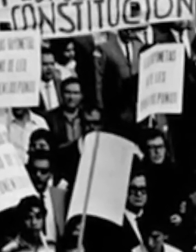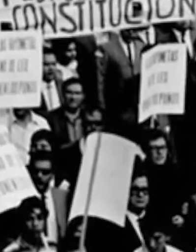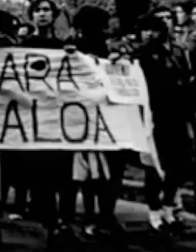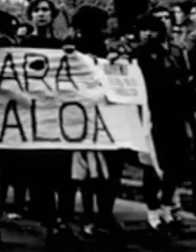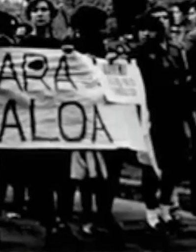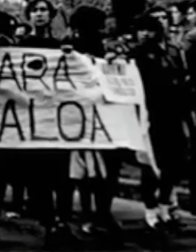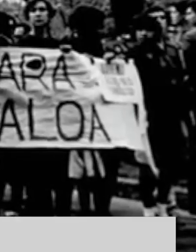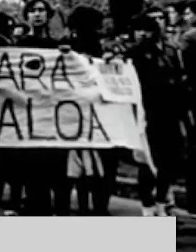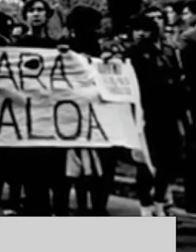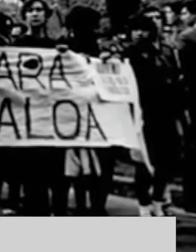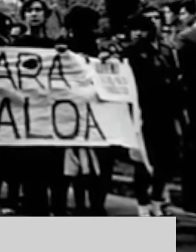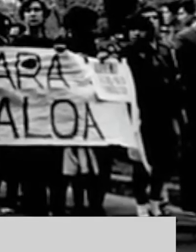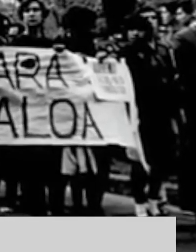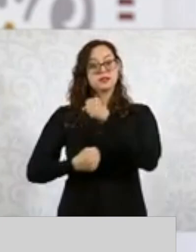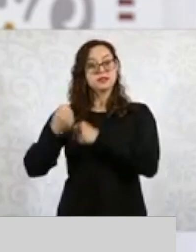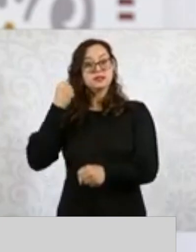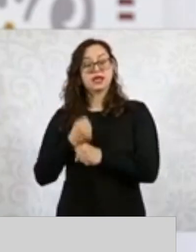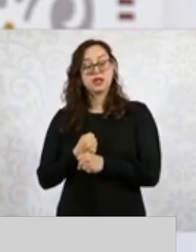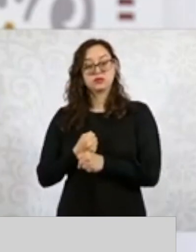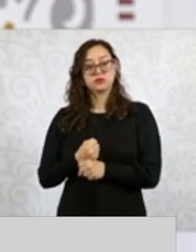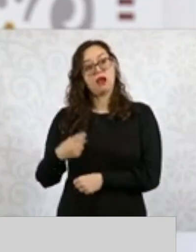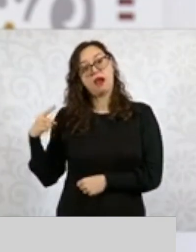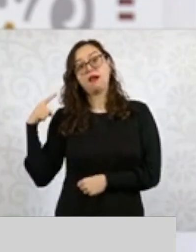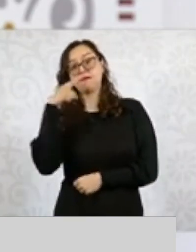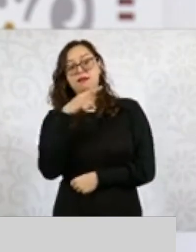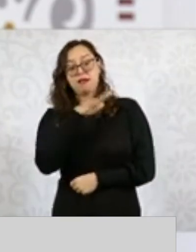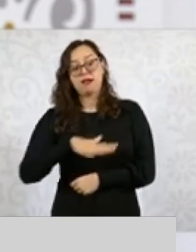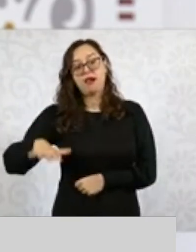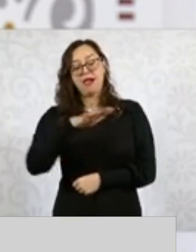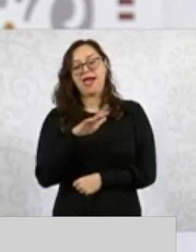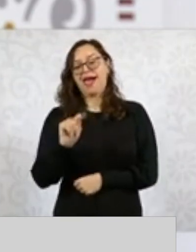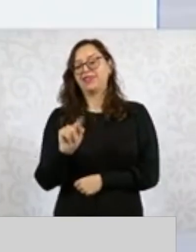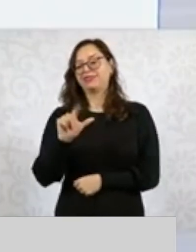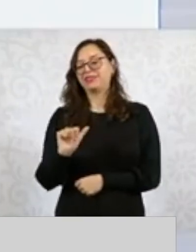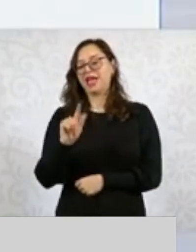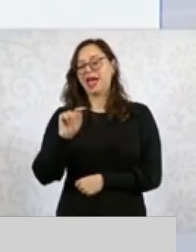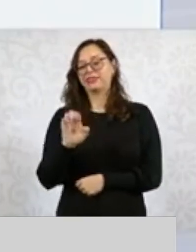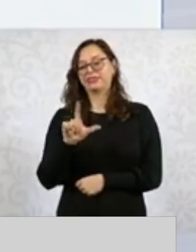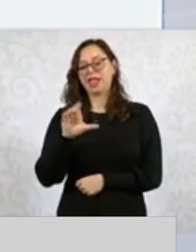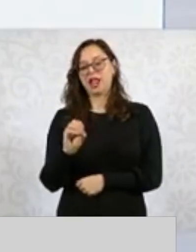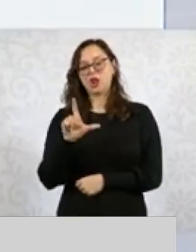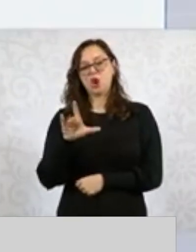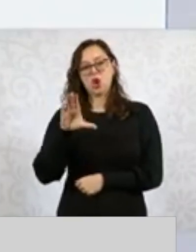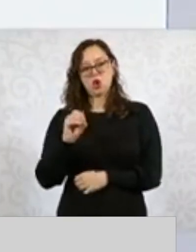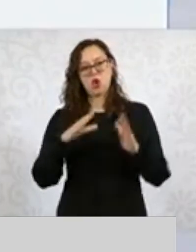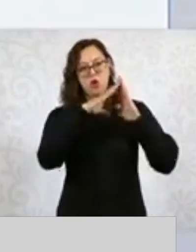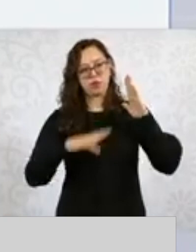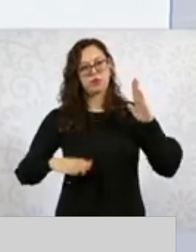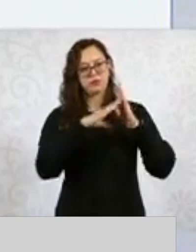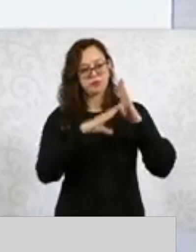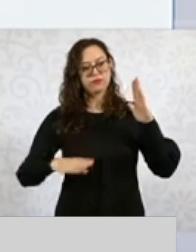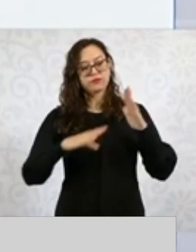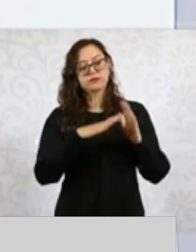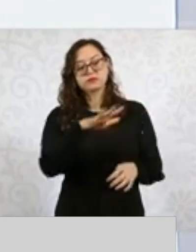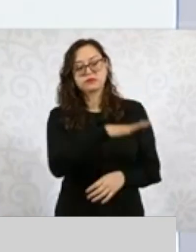viva la memoria histórica y de garantizar justicia para las víctimas del 2 de octubre, reiterando que su administración dará continuidad